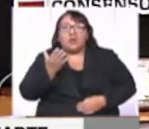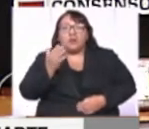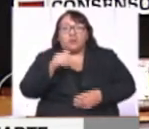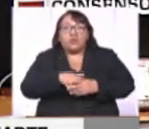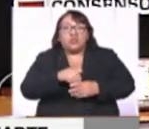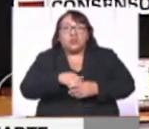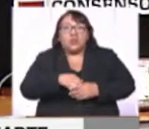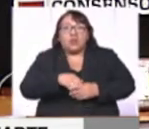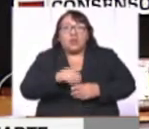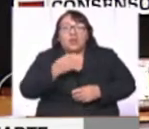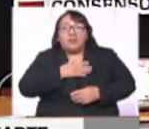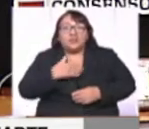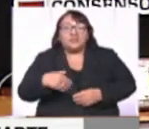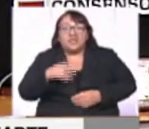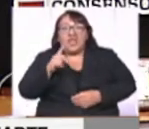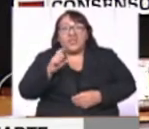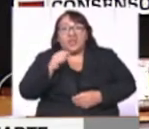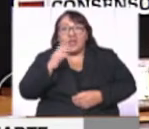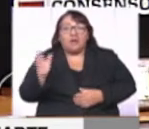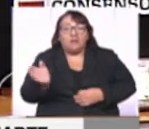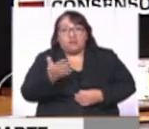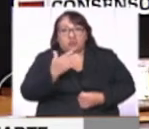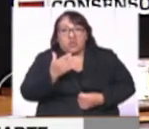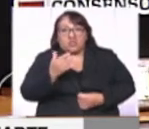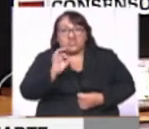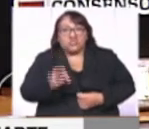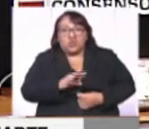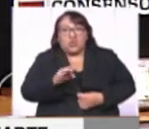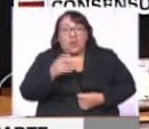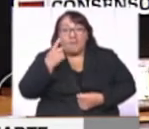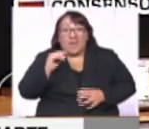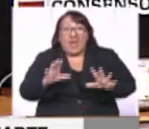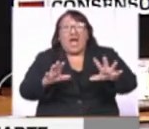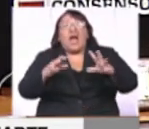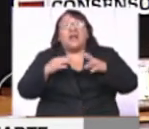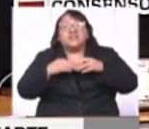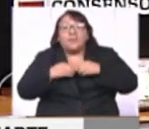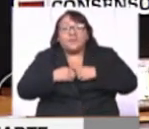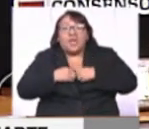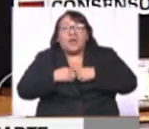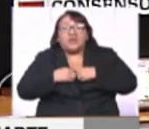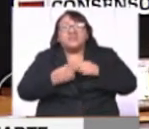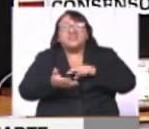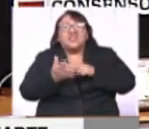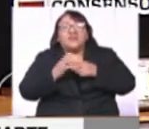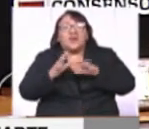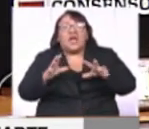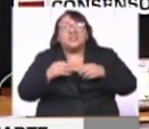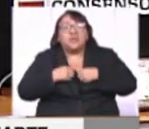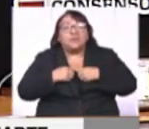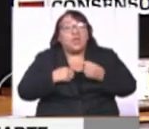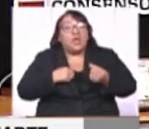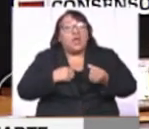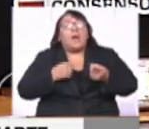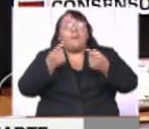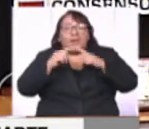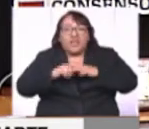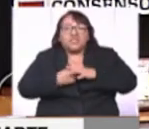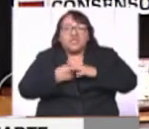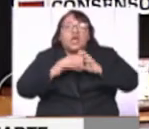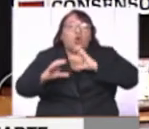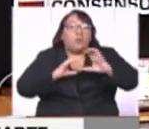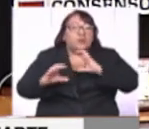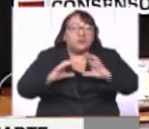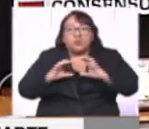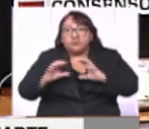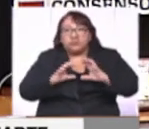República. Se recuerda que para la admisión de la moción del pedido de vacancia se requiere el voto a favor